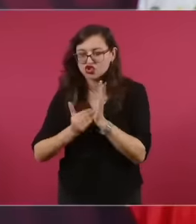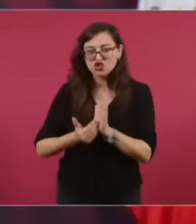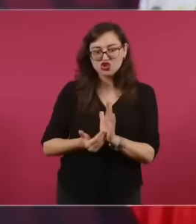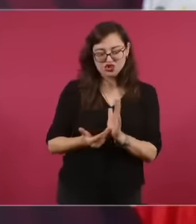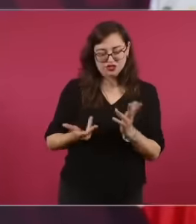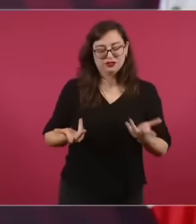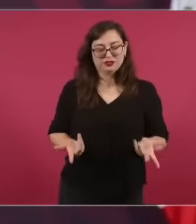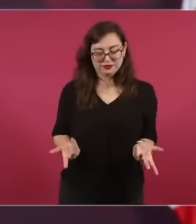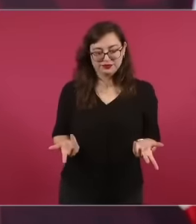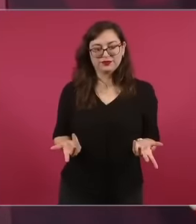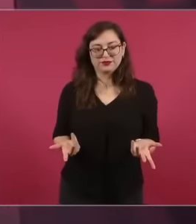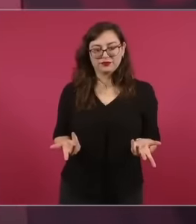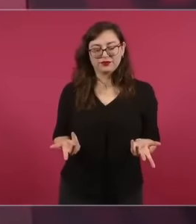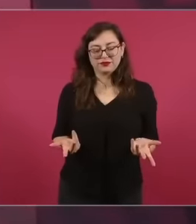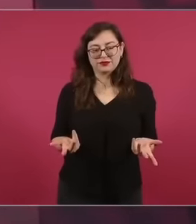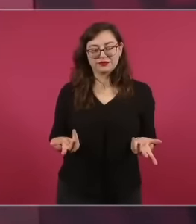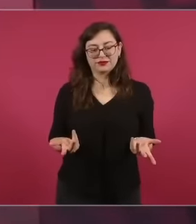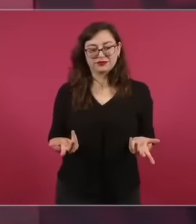fondo